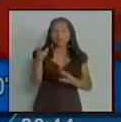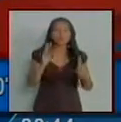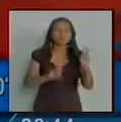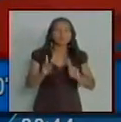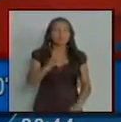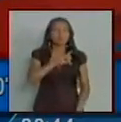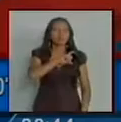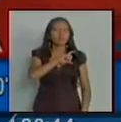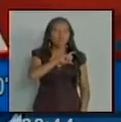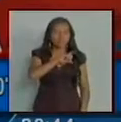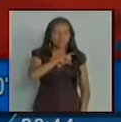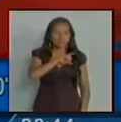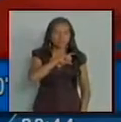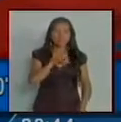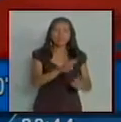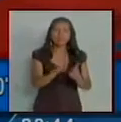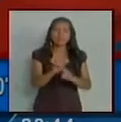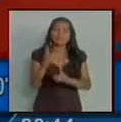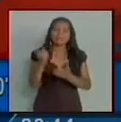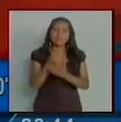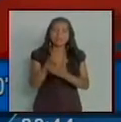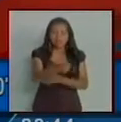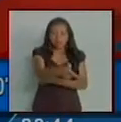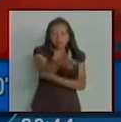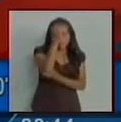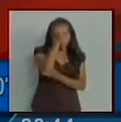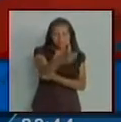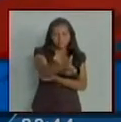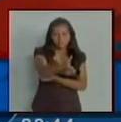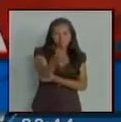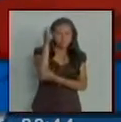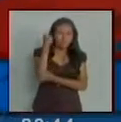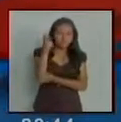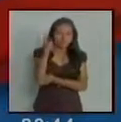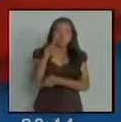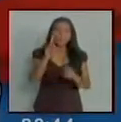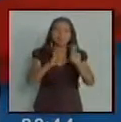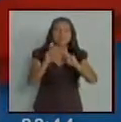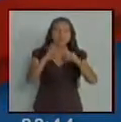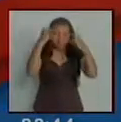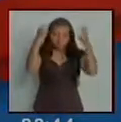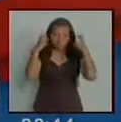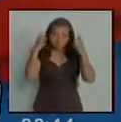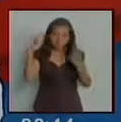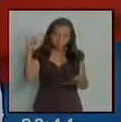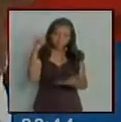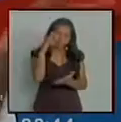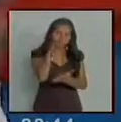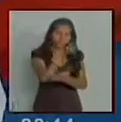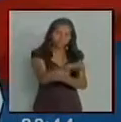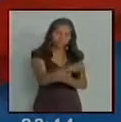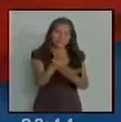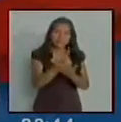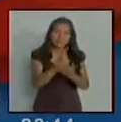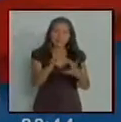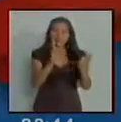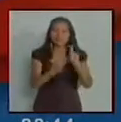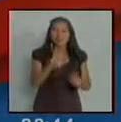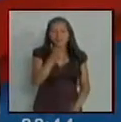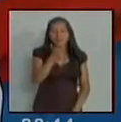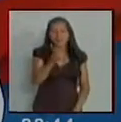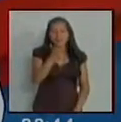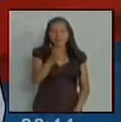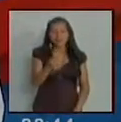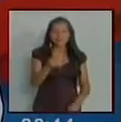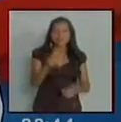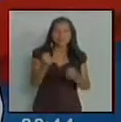no están disparando, las personas que disparan, los pilotos que están expuestos a ruido, nuestros baristas que están expuestos a